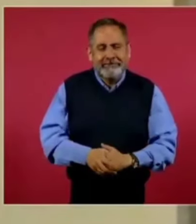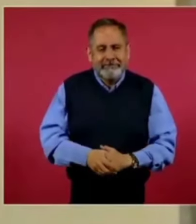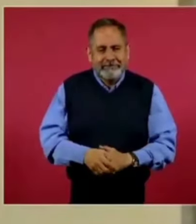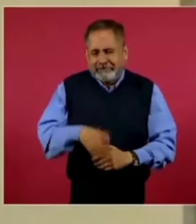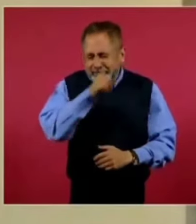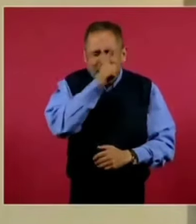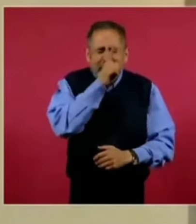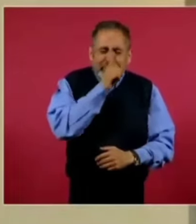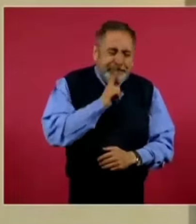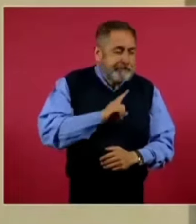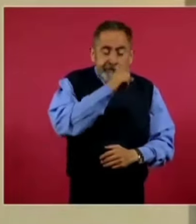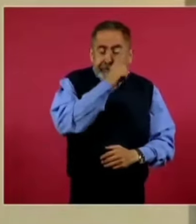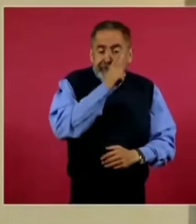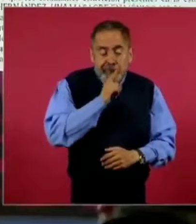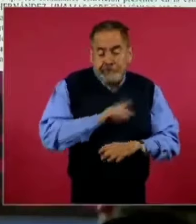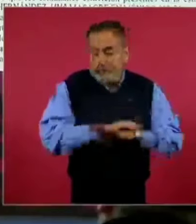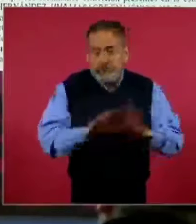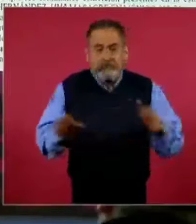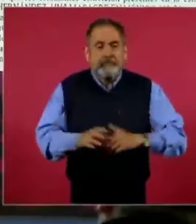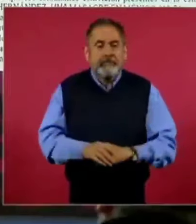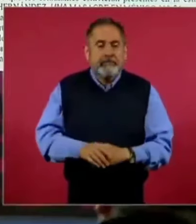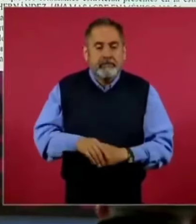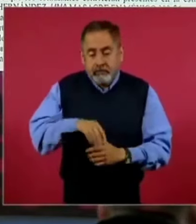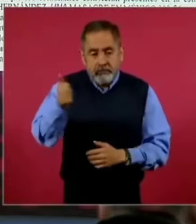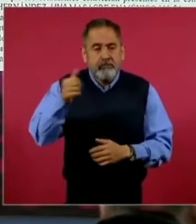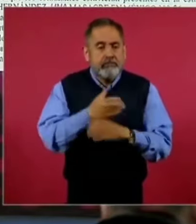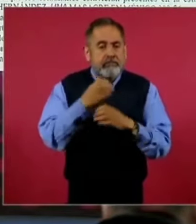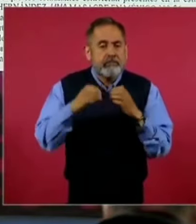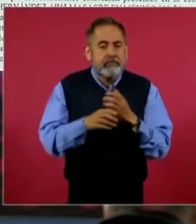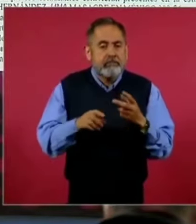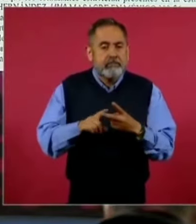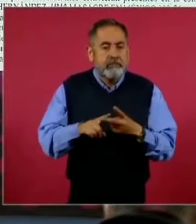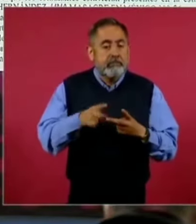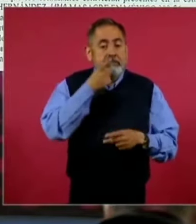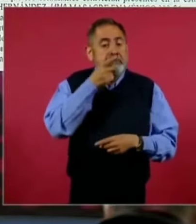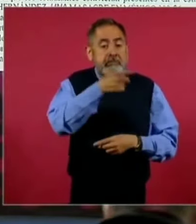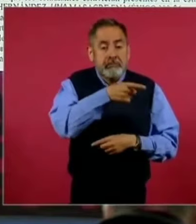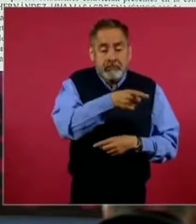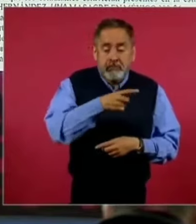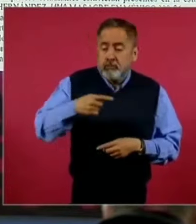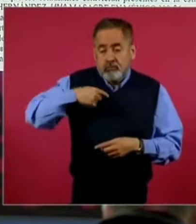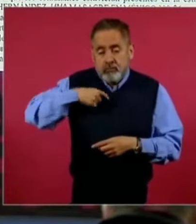Pura mentira. Lo otro, que hablé por teléfono,